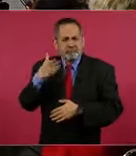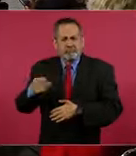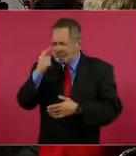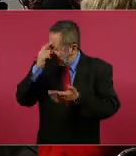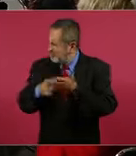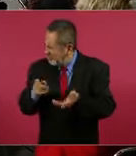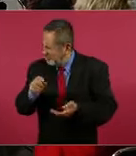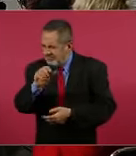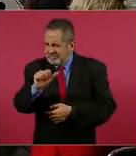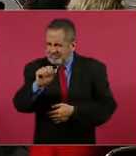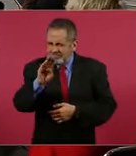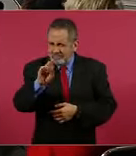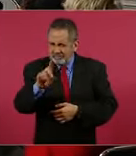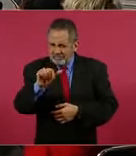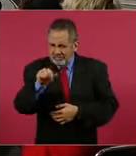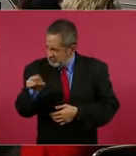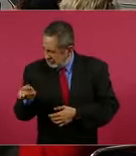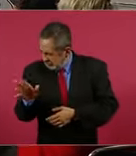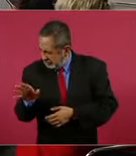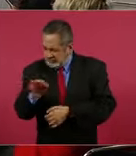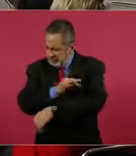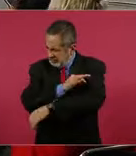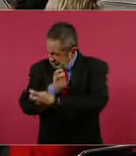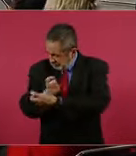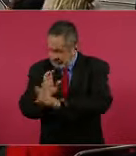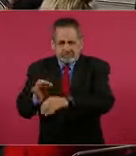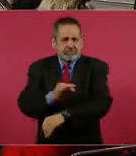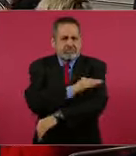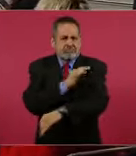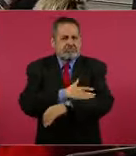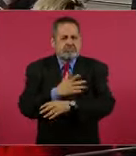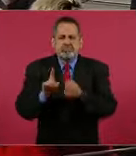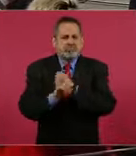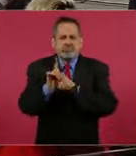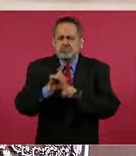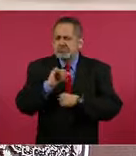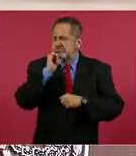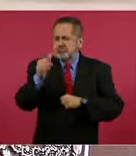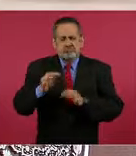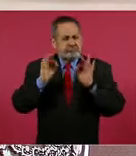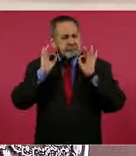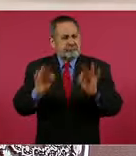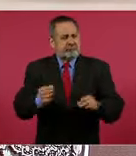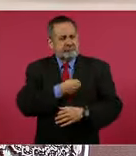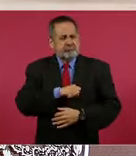Abdala, ¿sí? Sin problema, de nada.